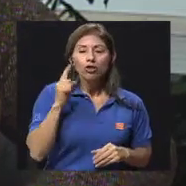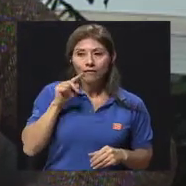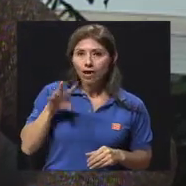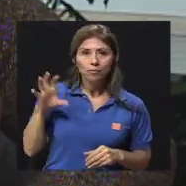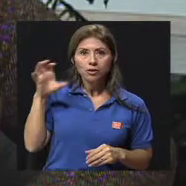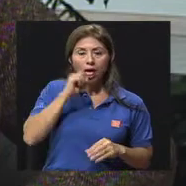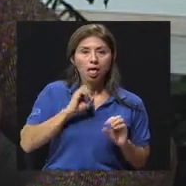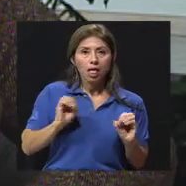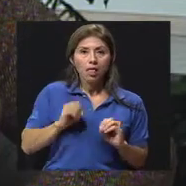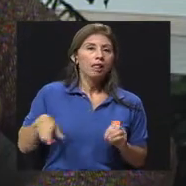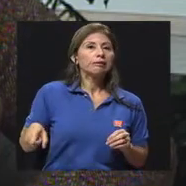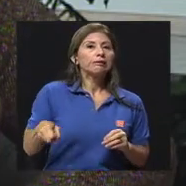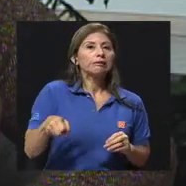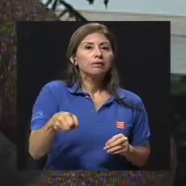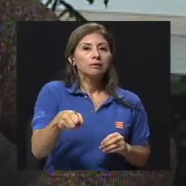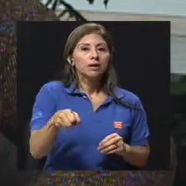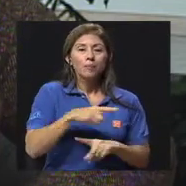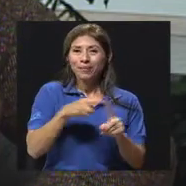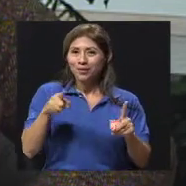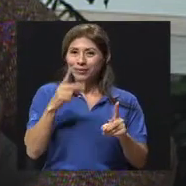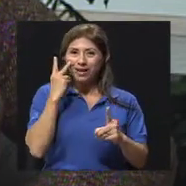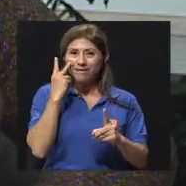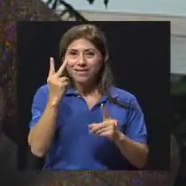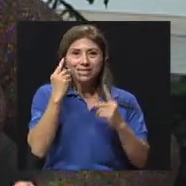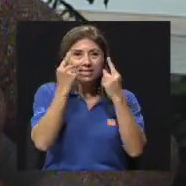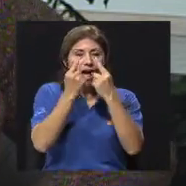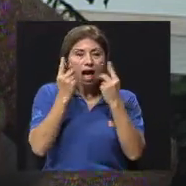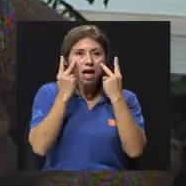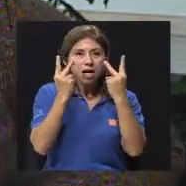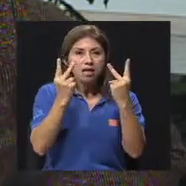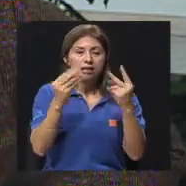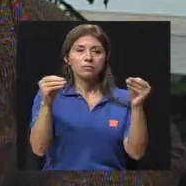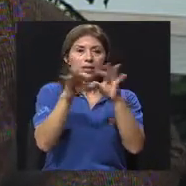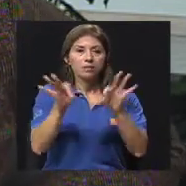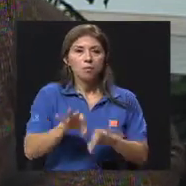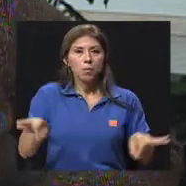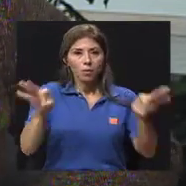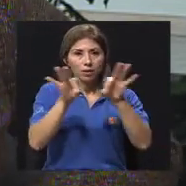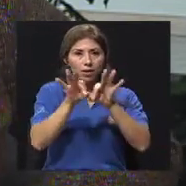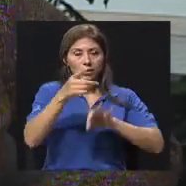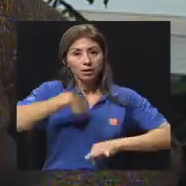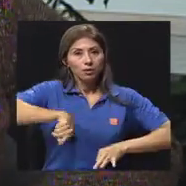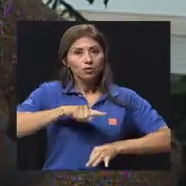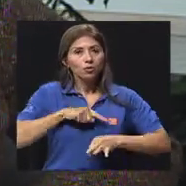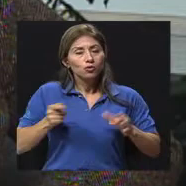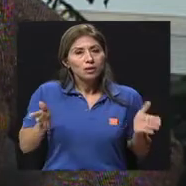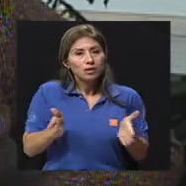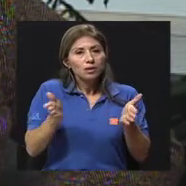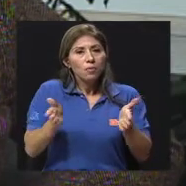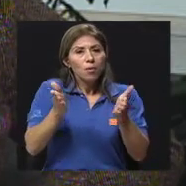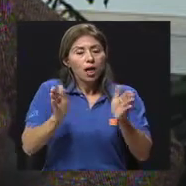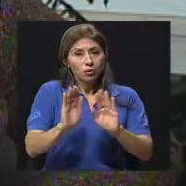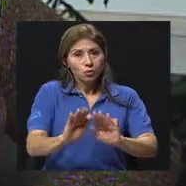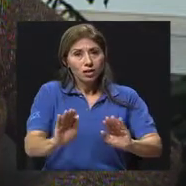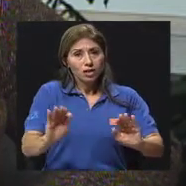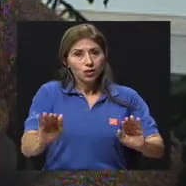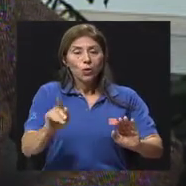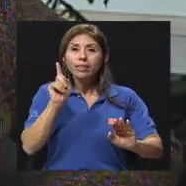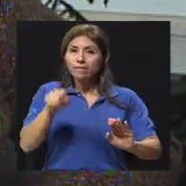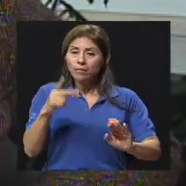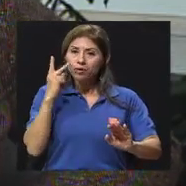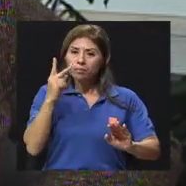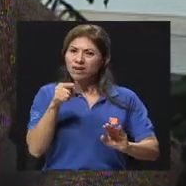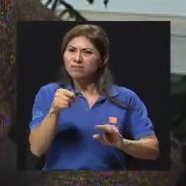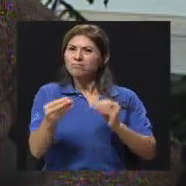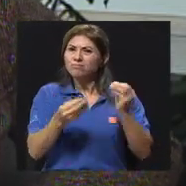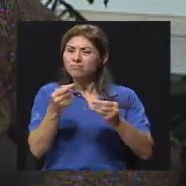que la vista debe ser el factor más importante. Y cuando nosotros estamos estimulando a un niño, tenemos que conocer, tenemos que ver cuáles son las reacciones